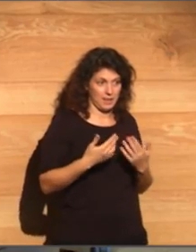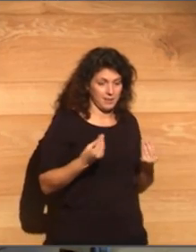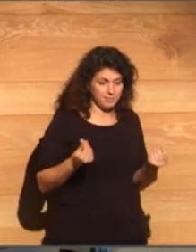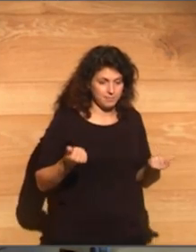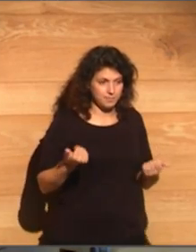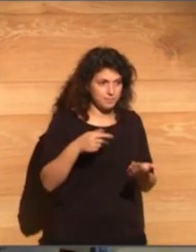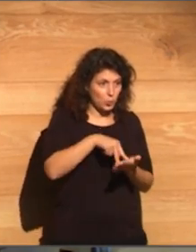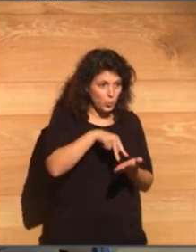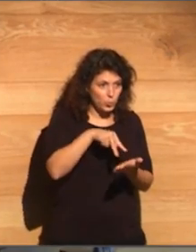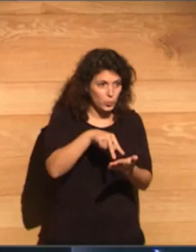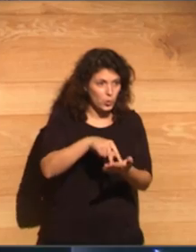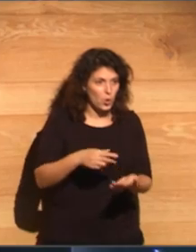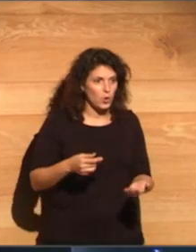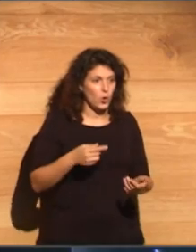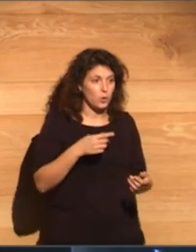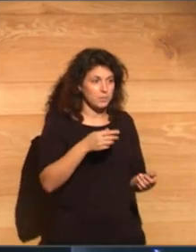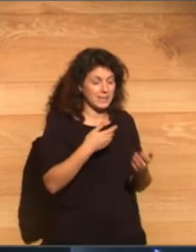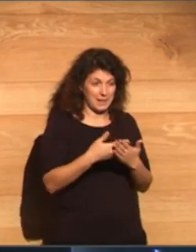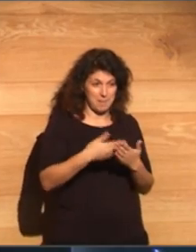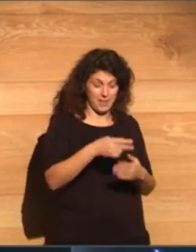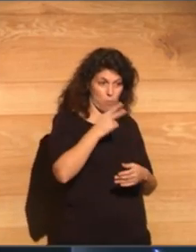pies encima de la mesa. ¿No te pide puro y cortar jamón?